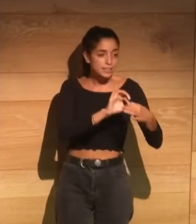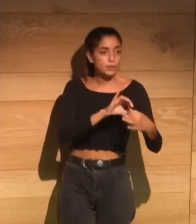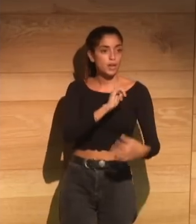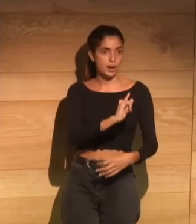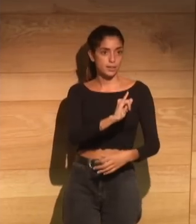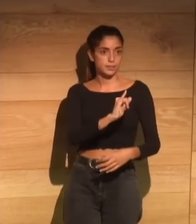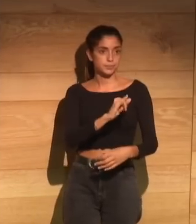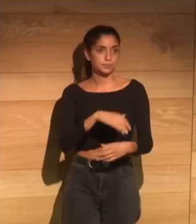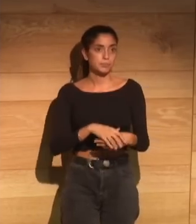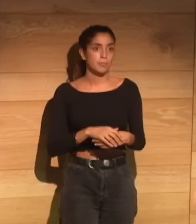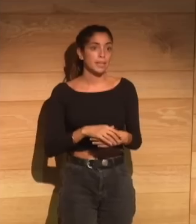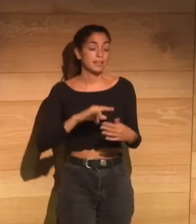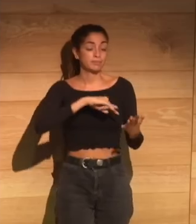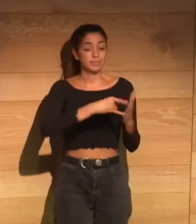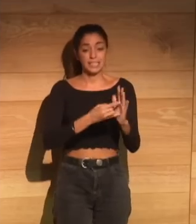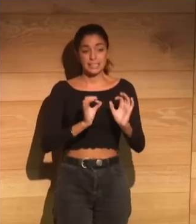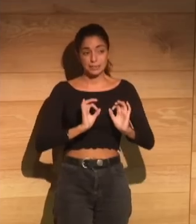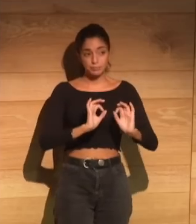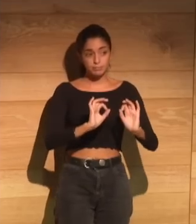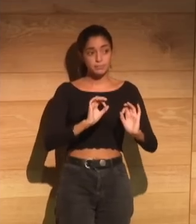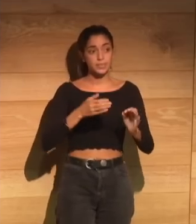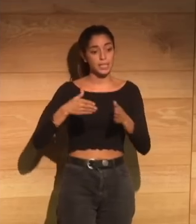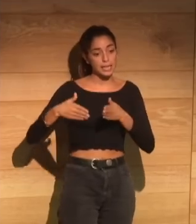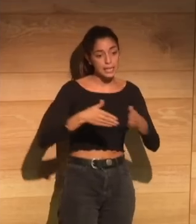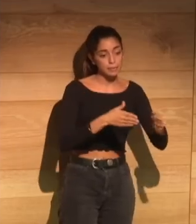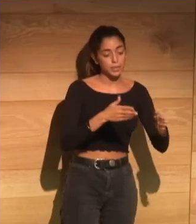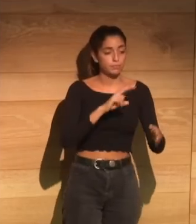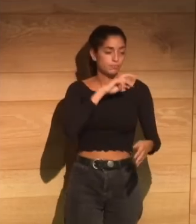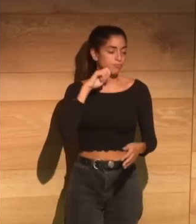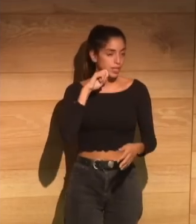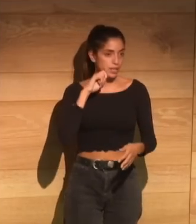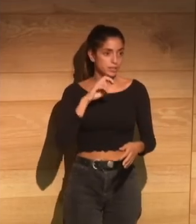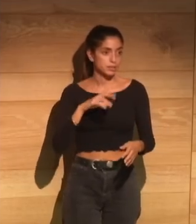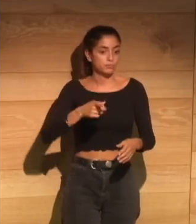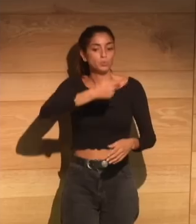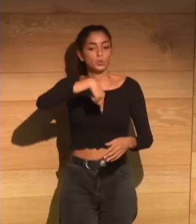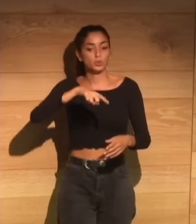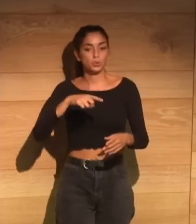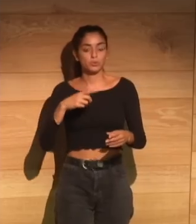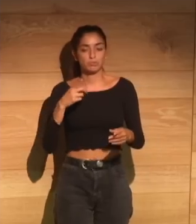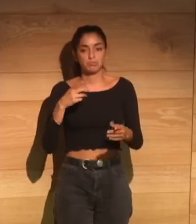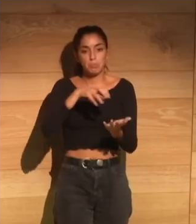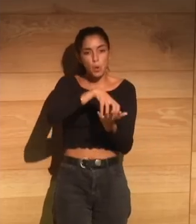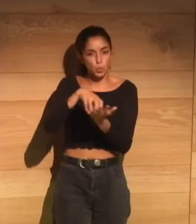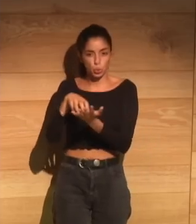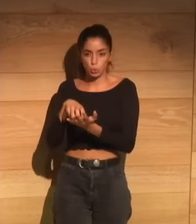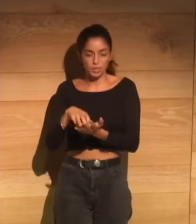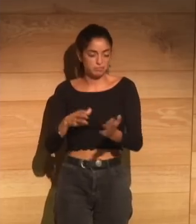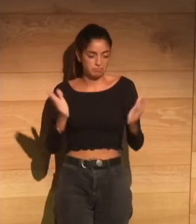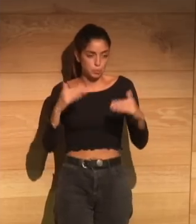mientras se asuma cuáles son esas técnicas, todo camino es válido, y en todo caso no estamos aquí ahora para cuestionar nada de eso. Pero